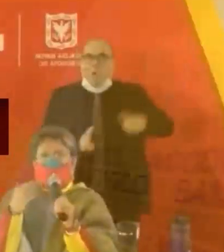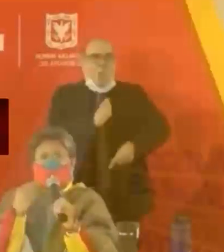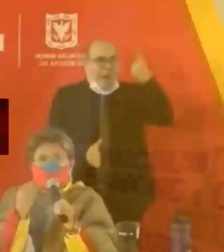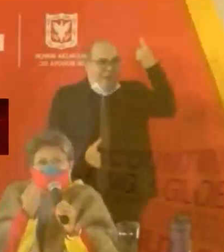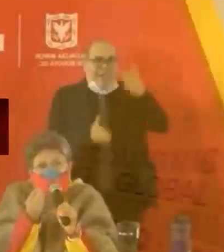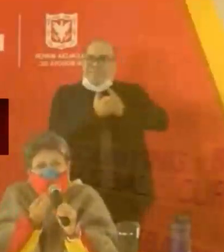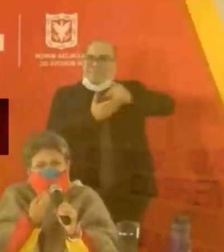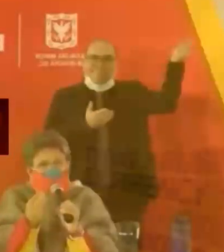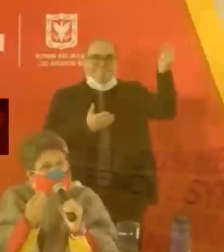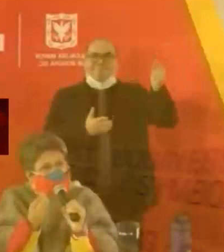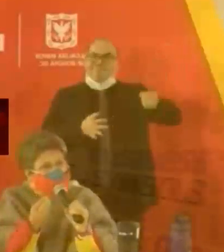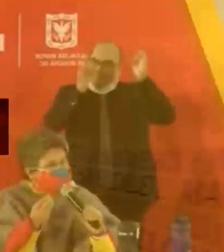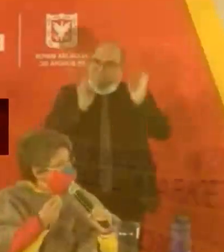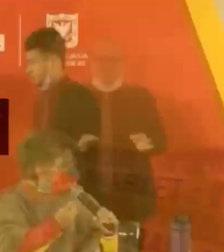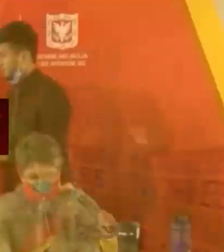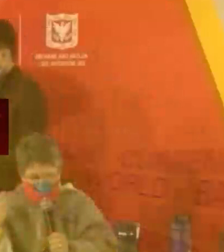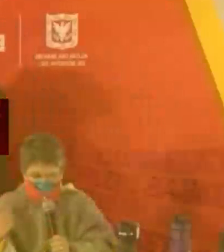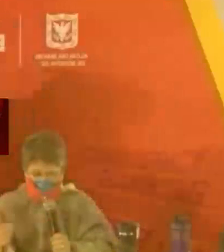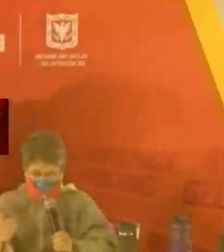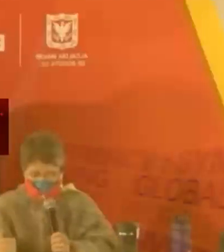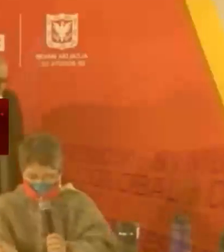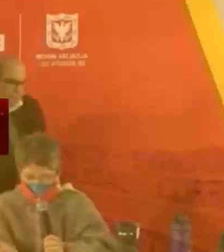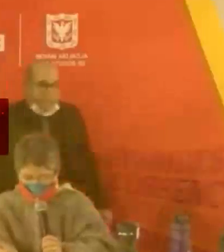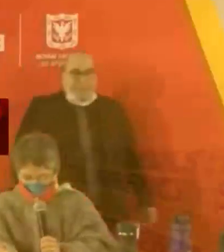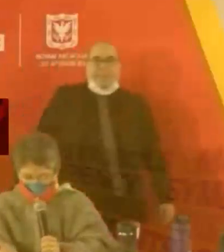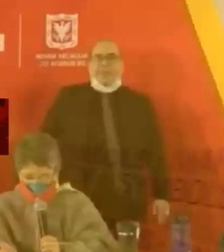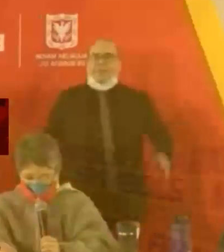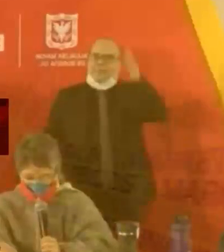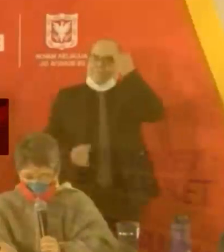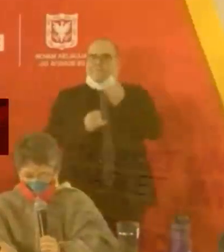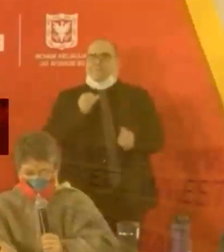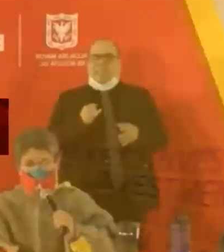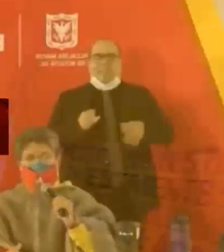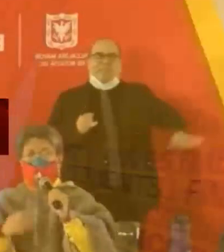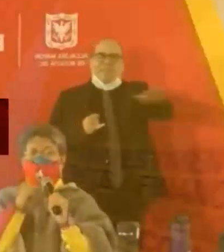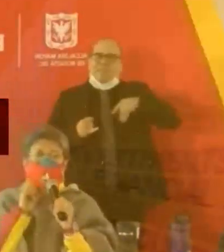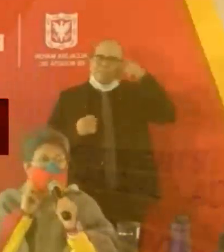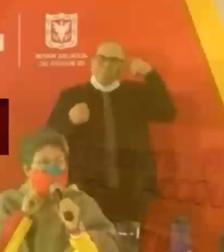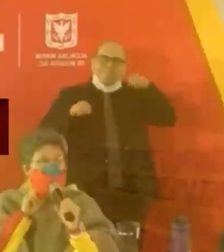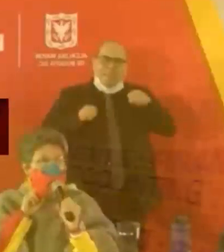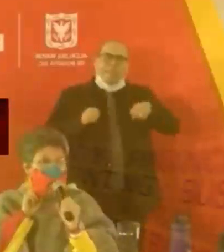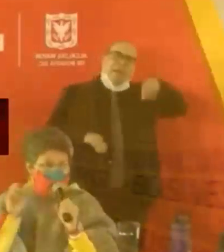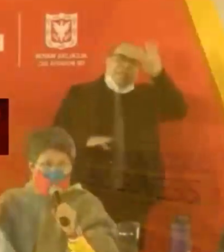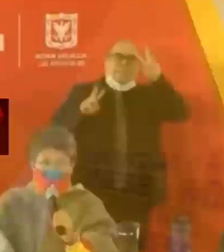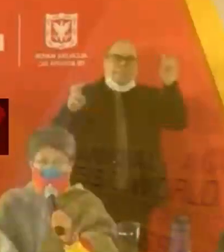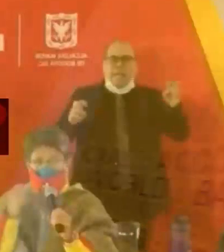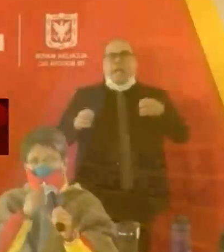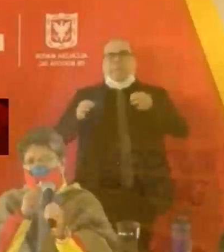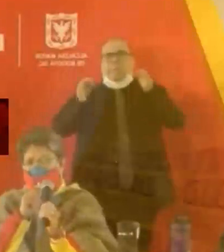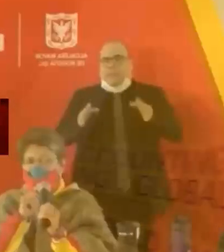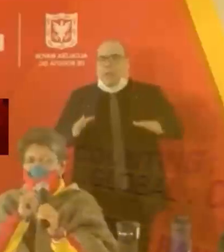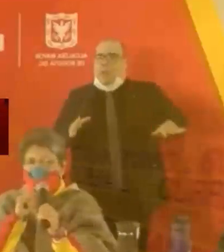territorio colombiano cumpliendo con los procedimientos legales. Y si una persona que su rol es garantizar la seguridad no le llama la